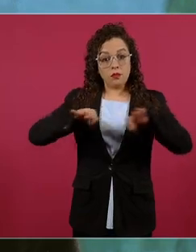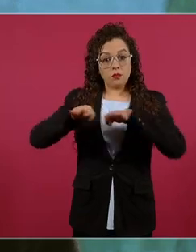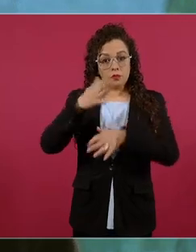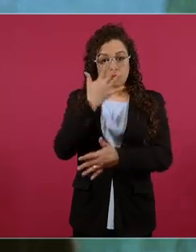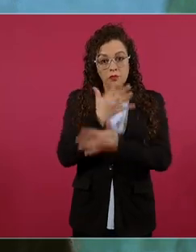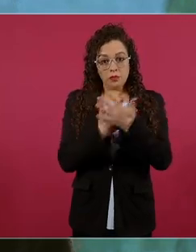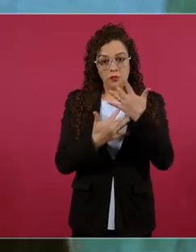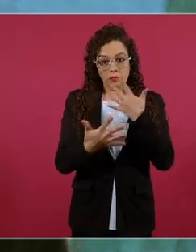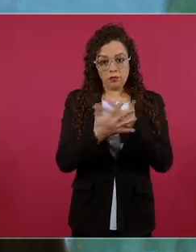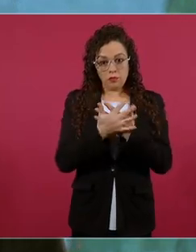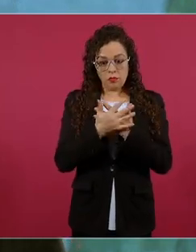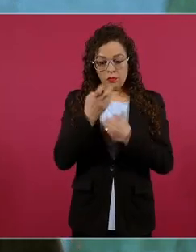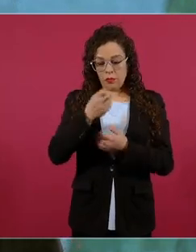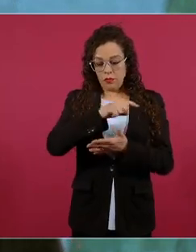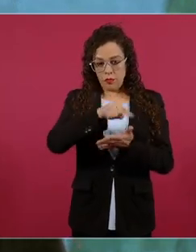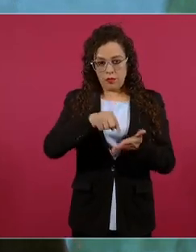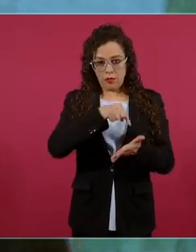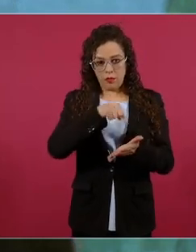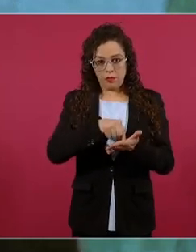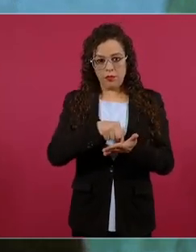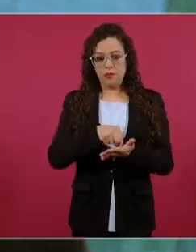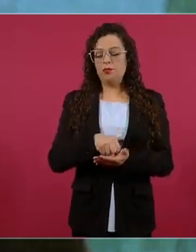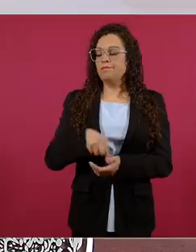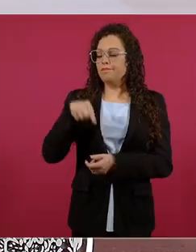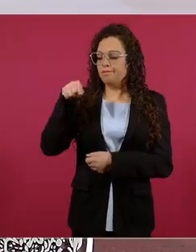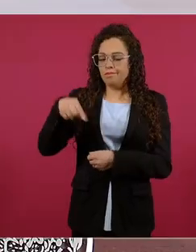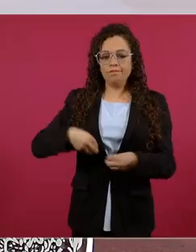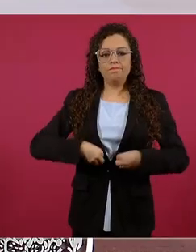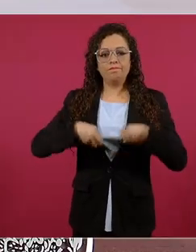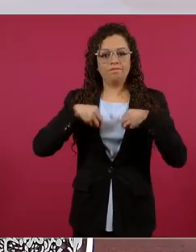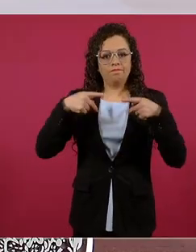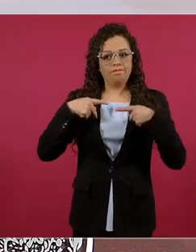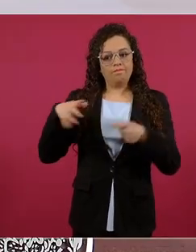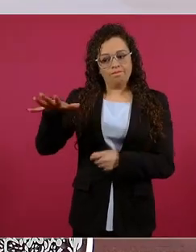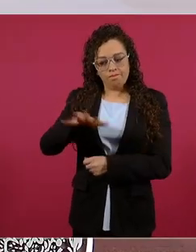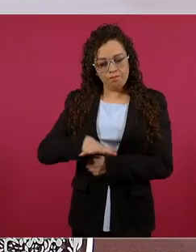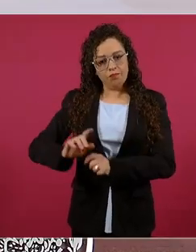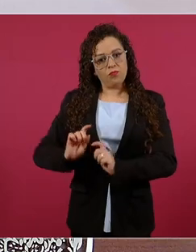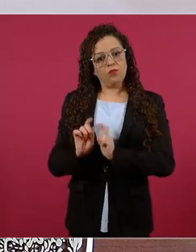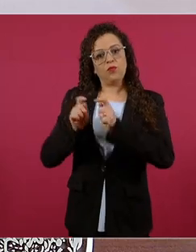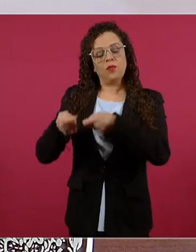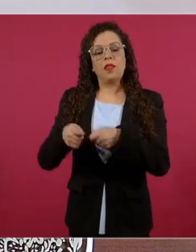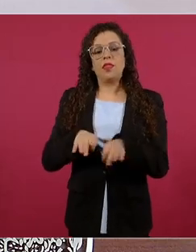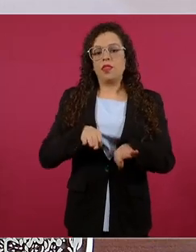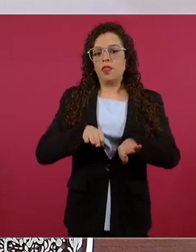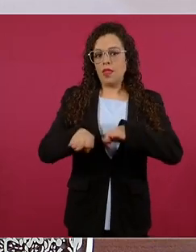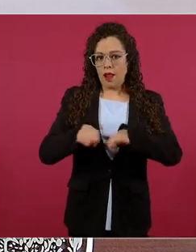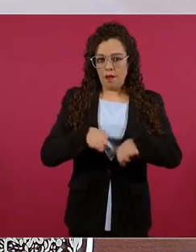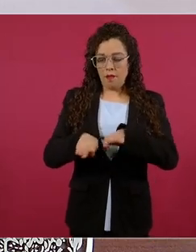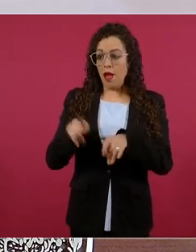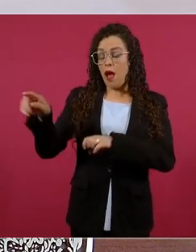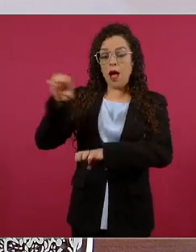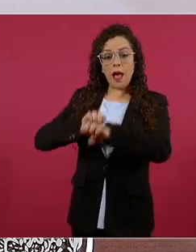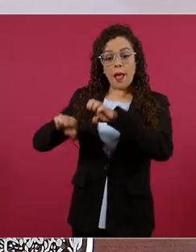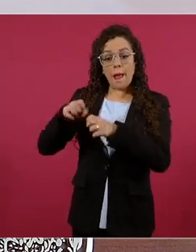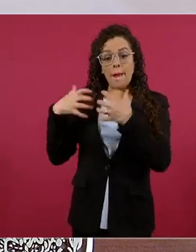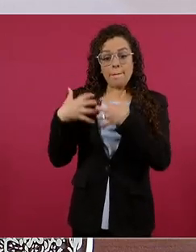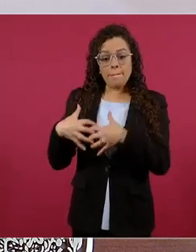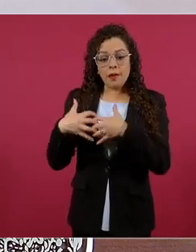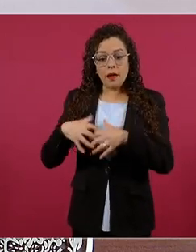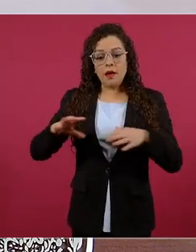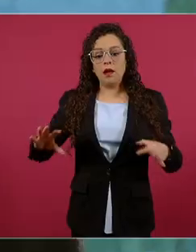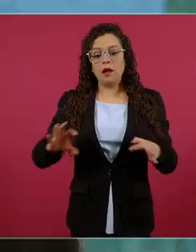instalar en los polos de desarrollo sea mano de obra local. Y se está buscando que las empresas se vinculen con la